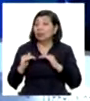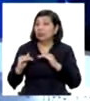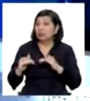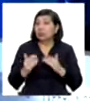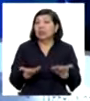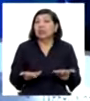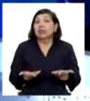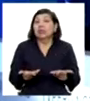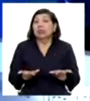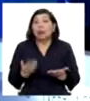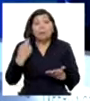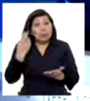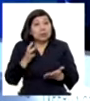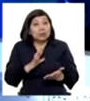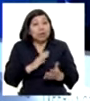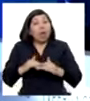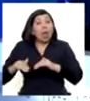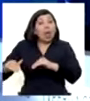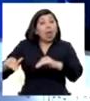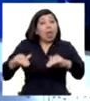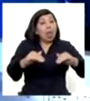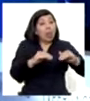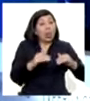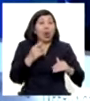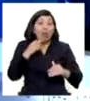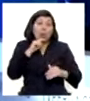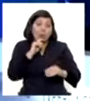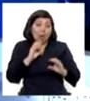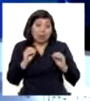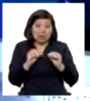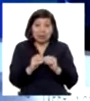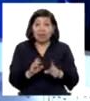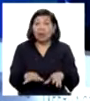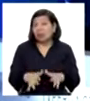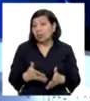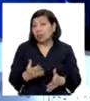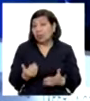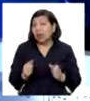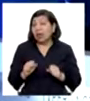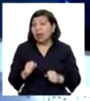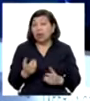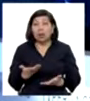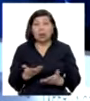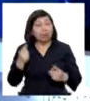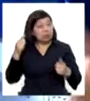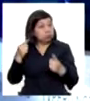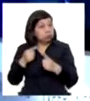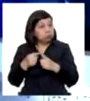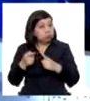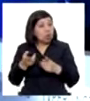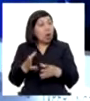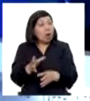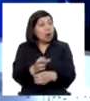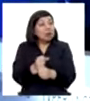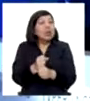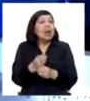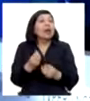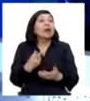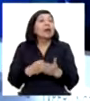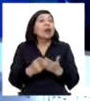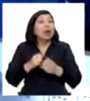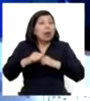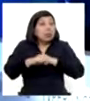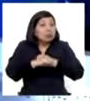alineado además a la Política Nacional de Igualdad de Género que tenemos y al ODS 5, al Objetivo de Desarrollo Sostenible,